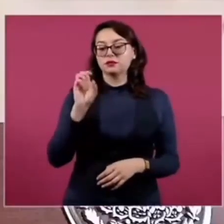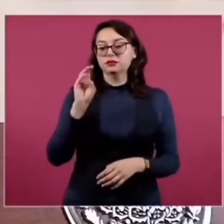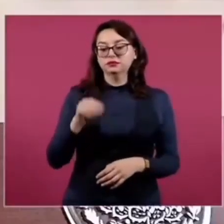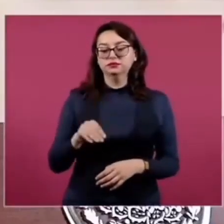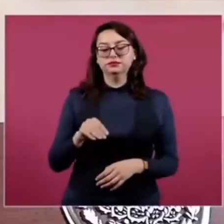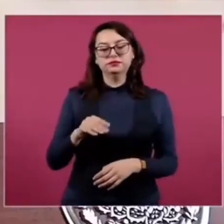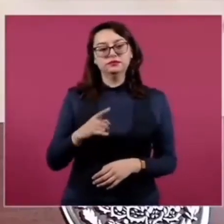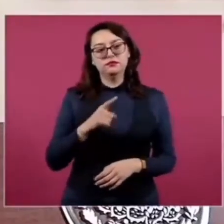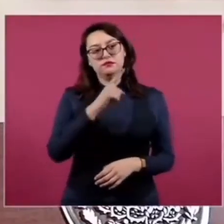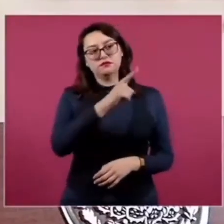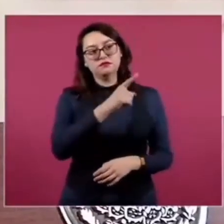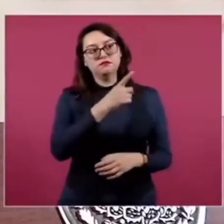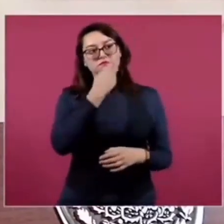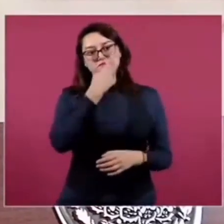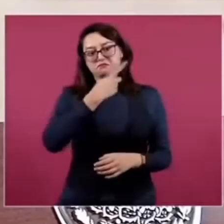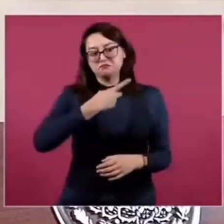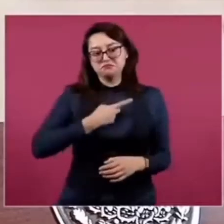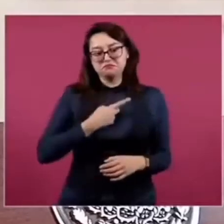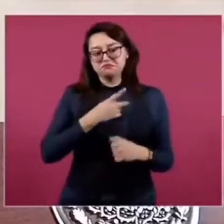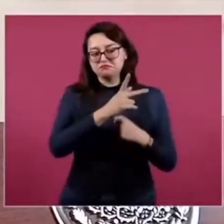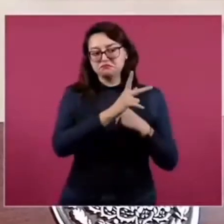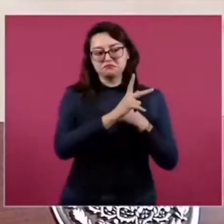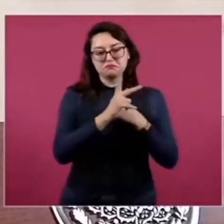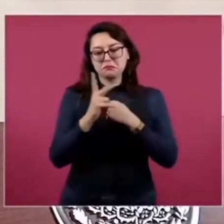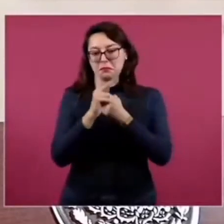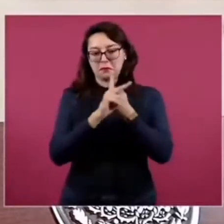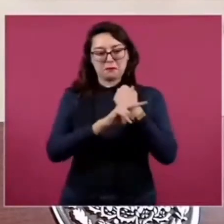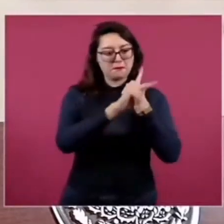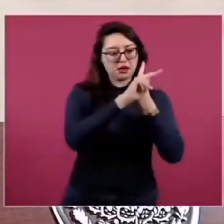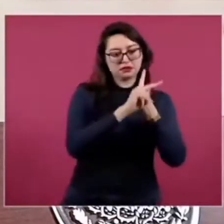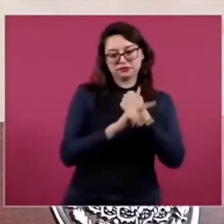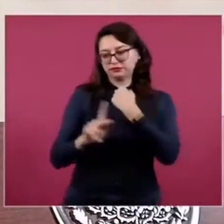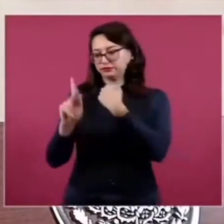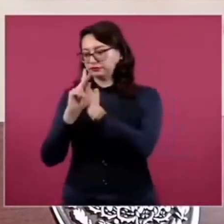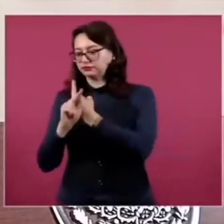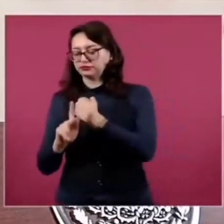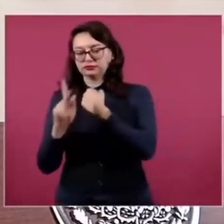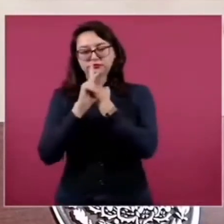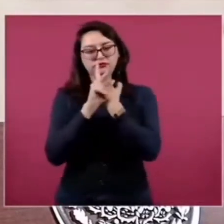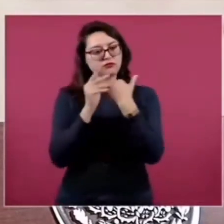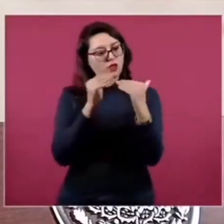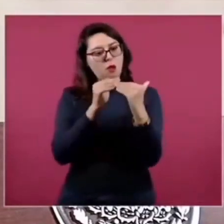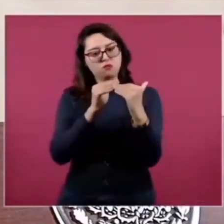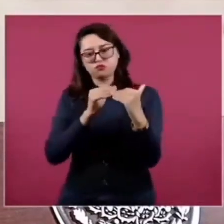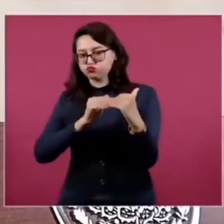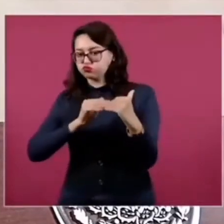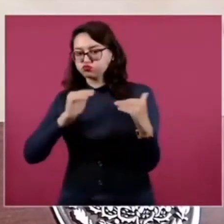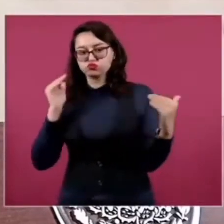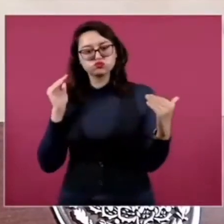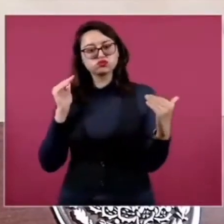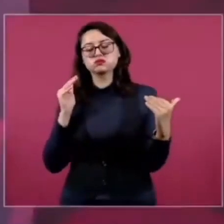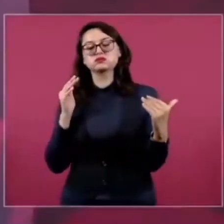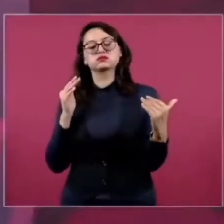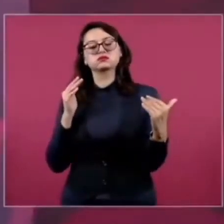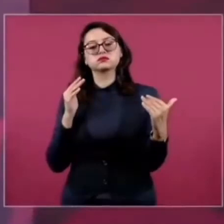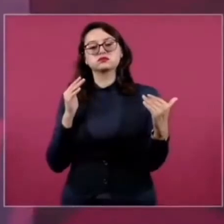sostiene que nuestra relación se da en un pie de igualdad,